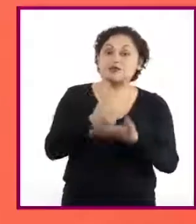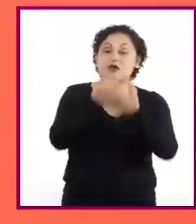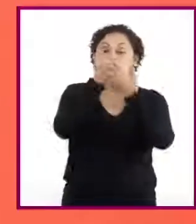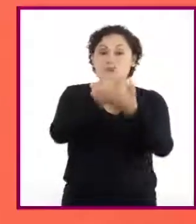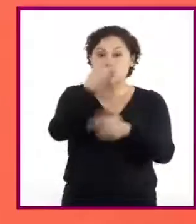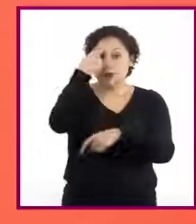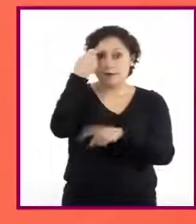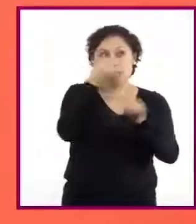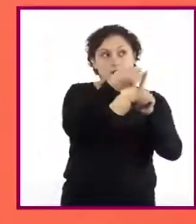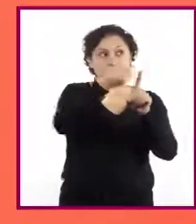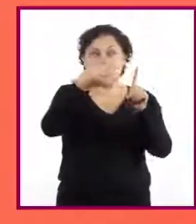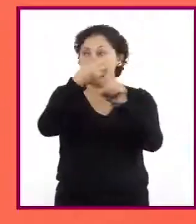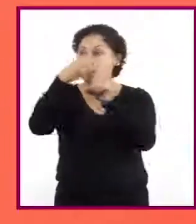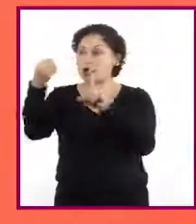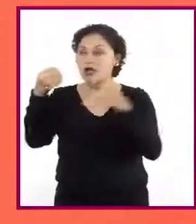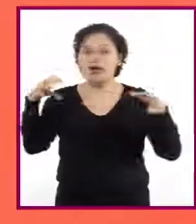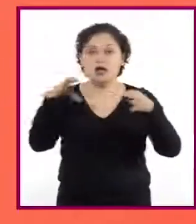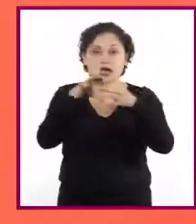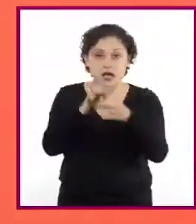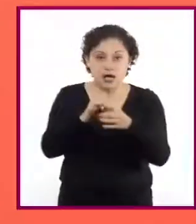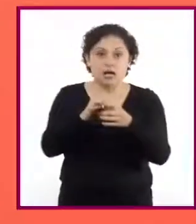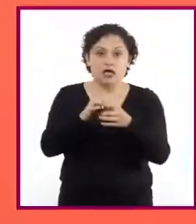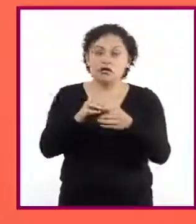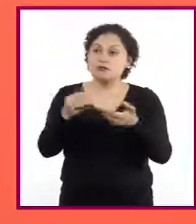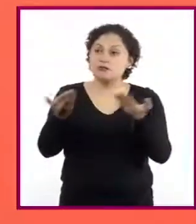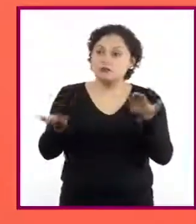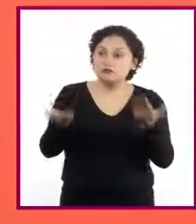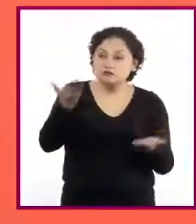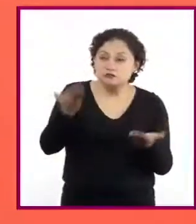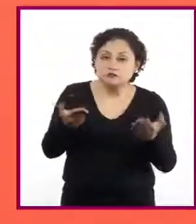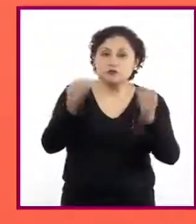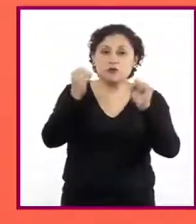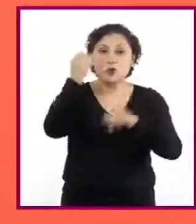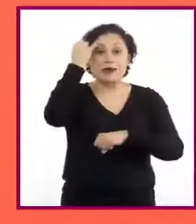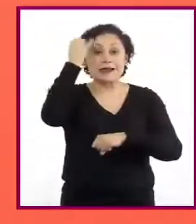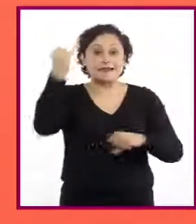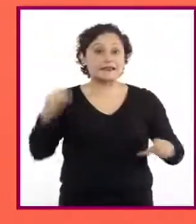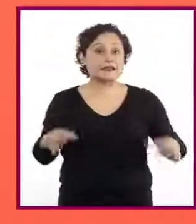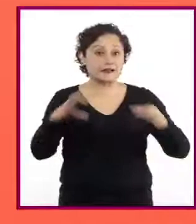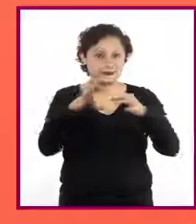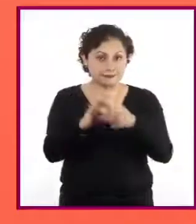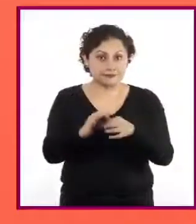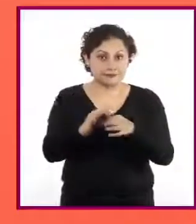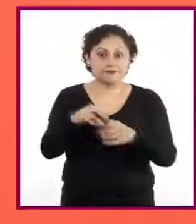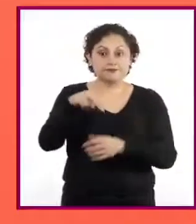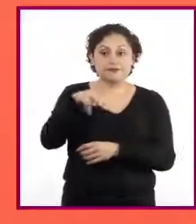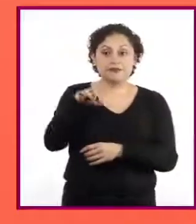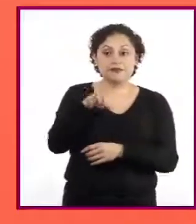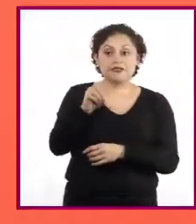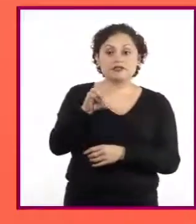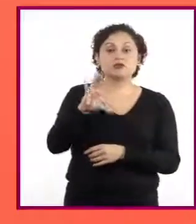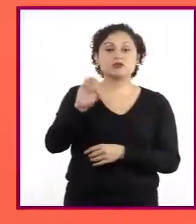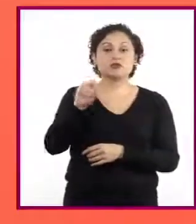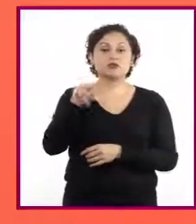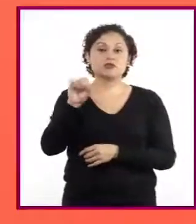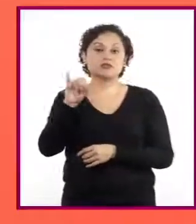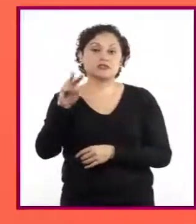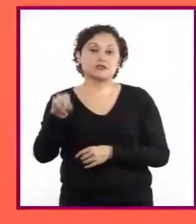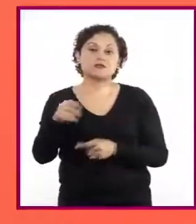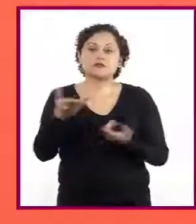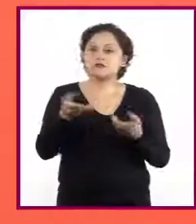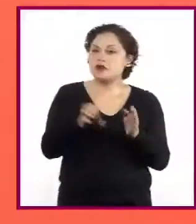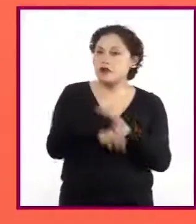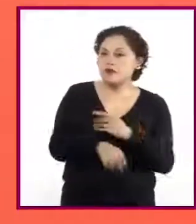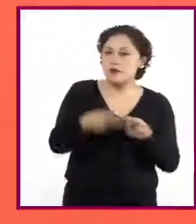enlazar ideas, argumentos o posturas. Así, los nexos concesivos como pero o aunque